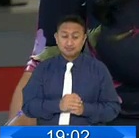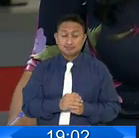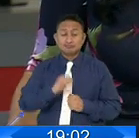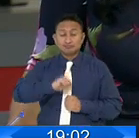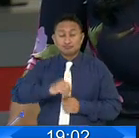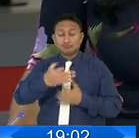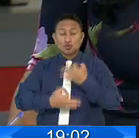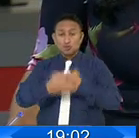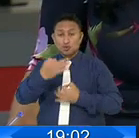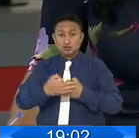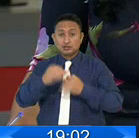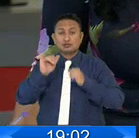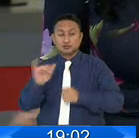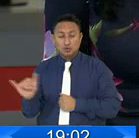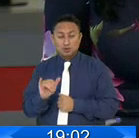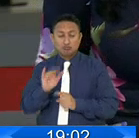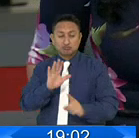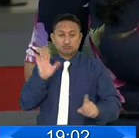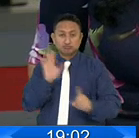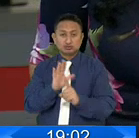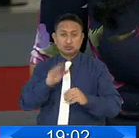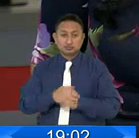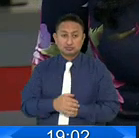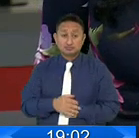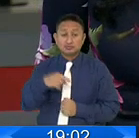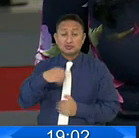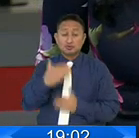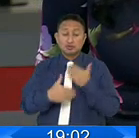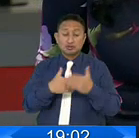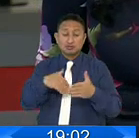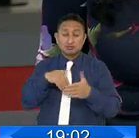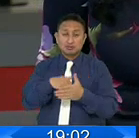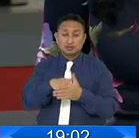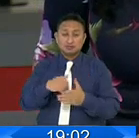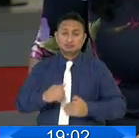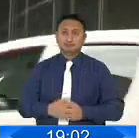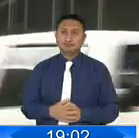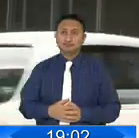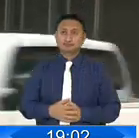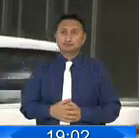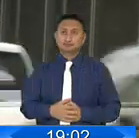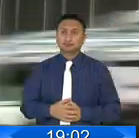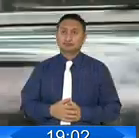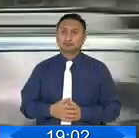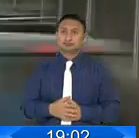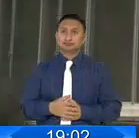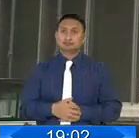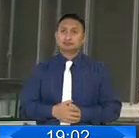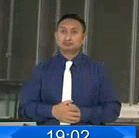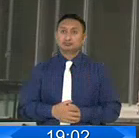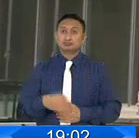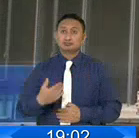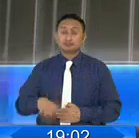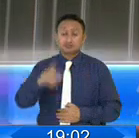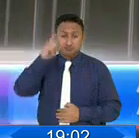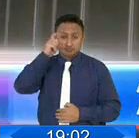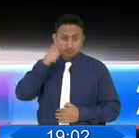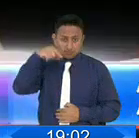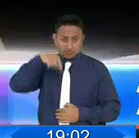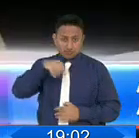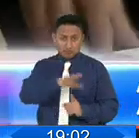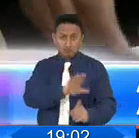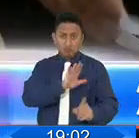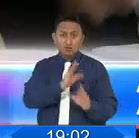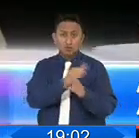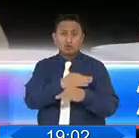también reciben amedrentamientos que buscan frenar los procesos judiciales. Según la Fiscalía, las amenazas a funcionarios